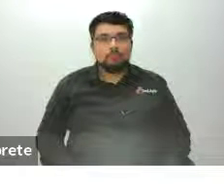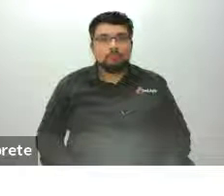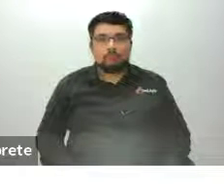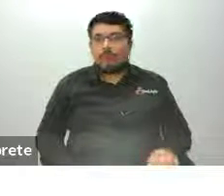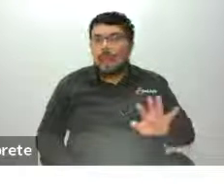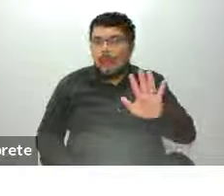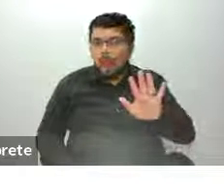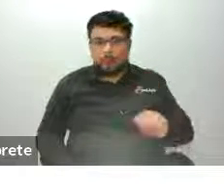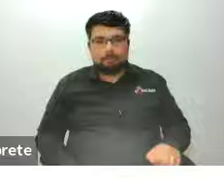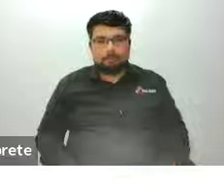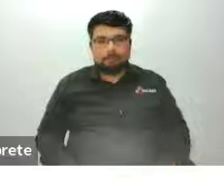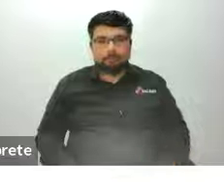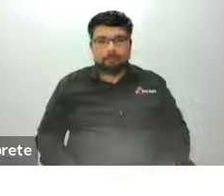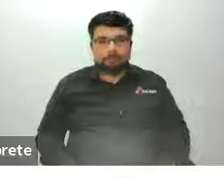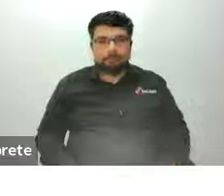Ahora bien,